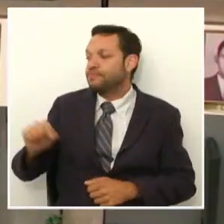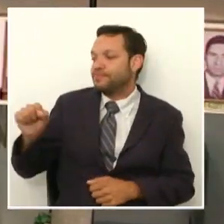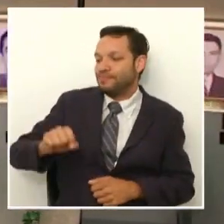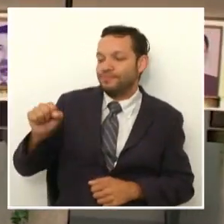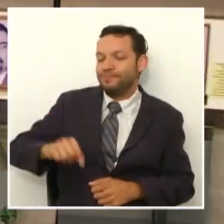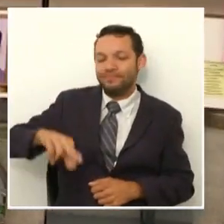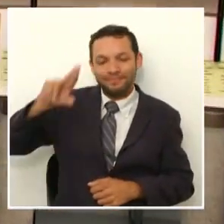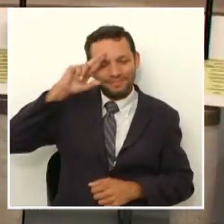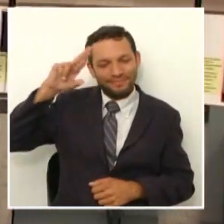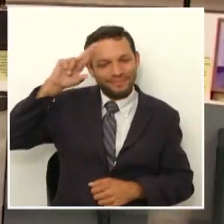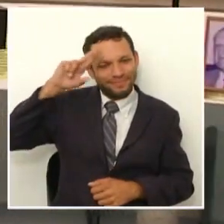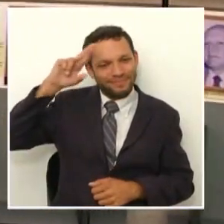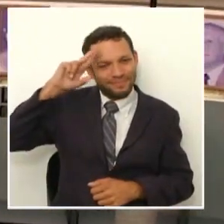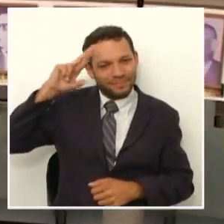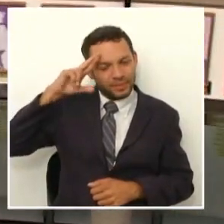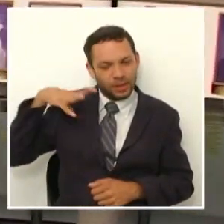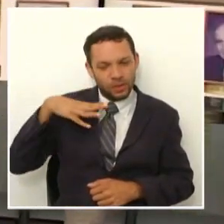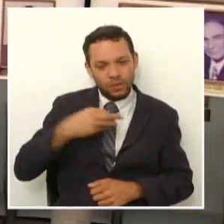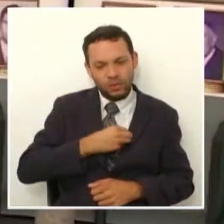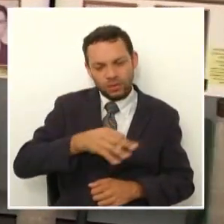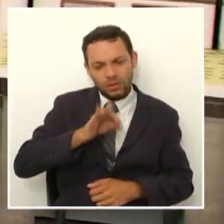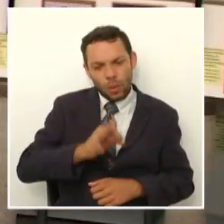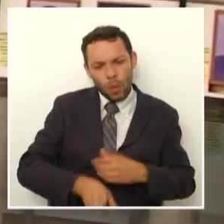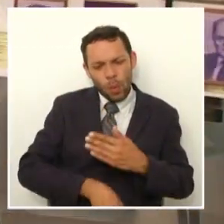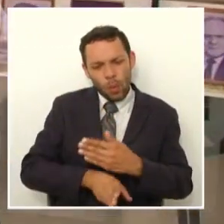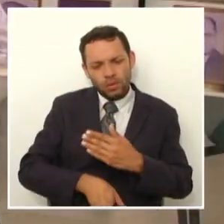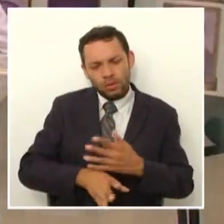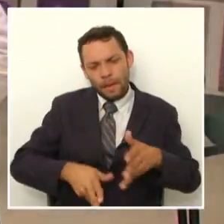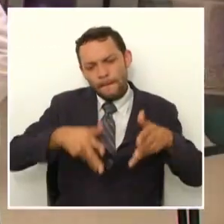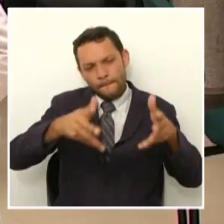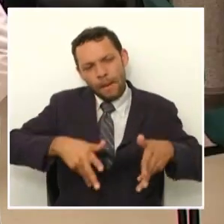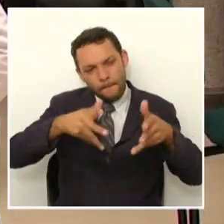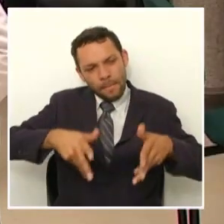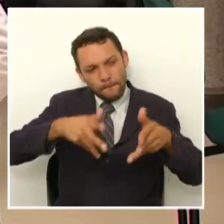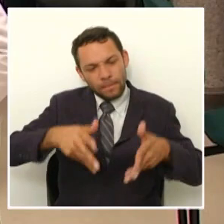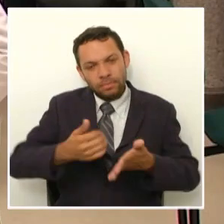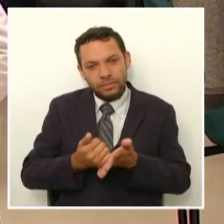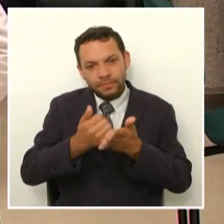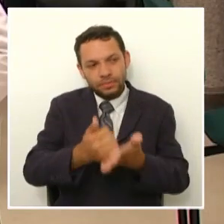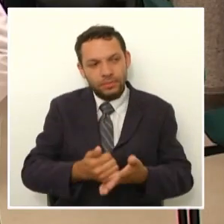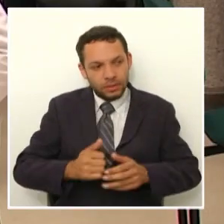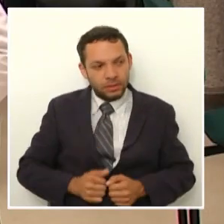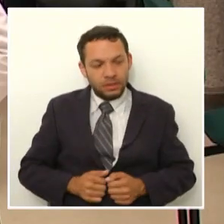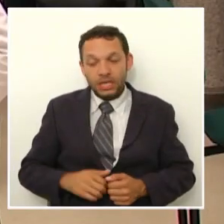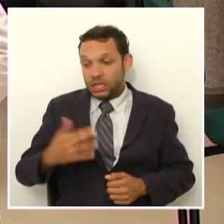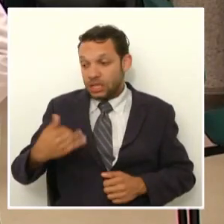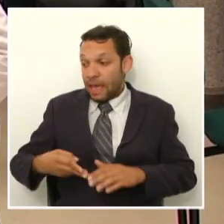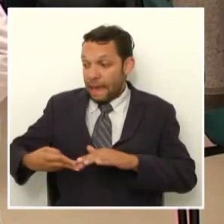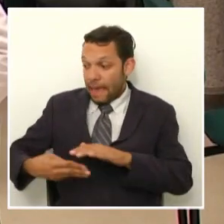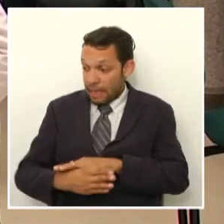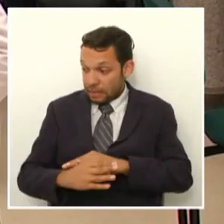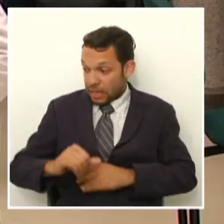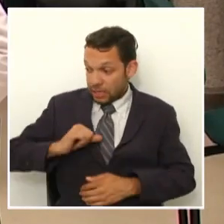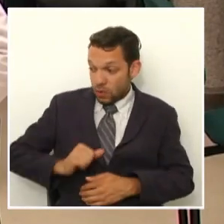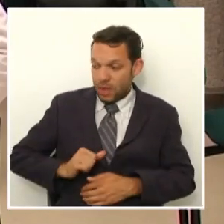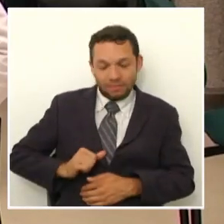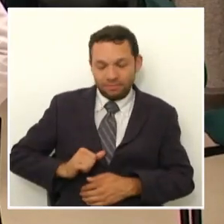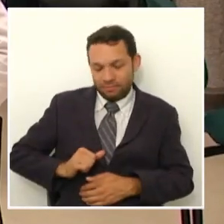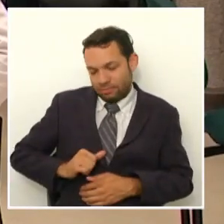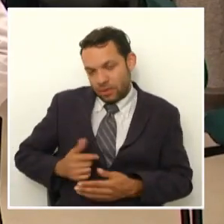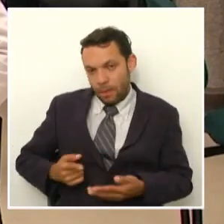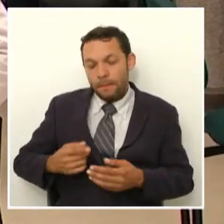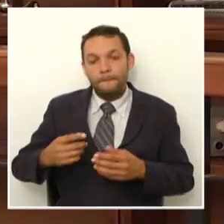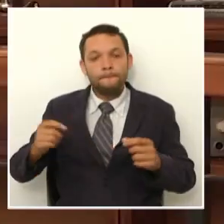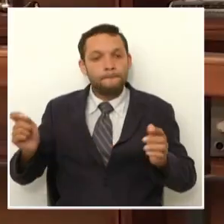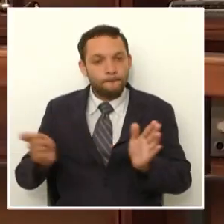que estar ahí. Yo posiblemente yo ya no voy a la sala de cirugía por obvias razones, ¿no es cierto? ¿No? Pero a todos los encuentros académicos.